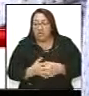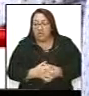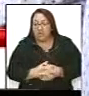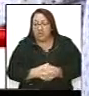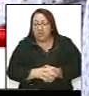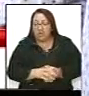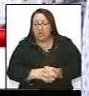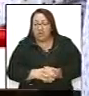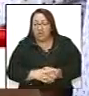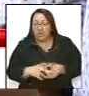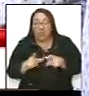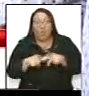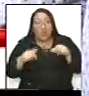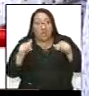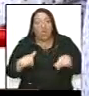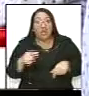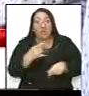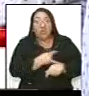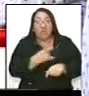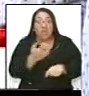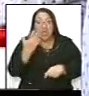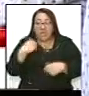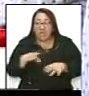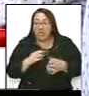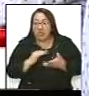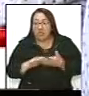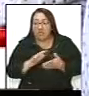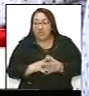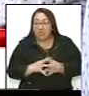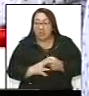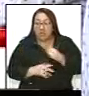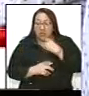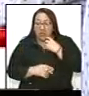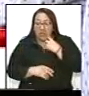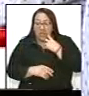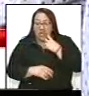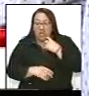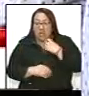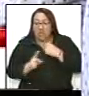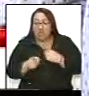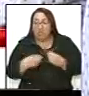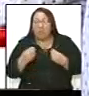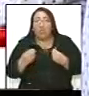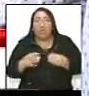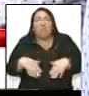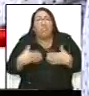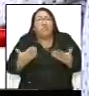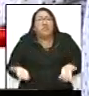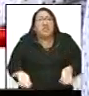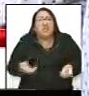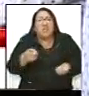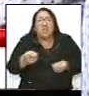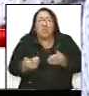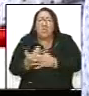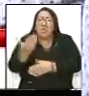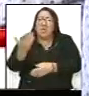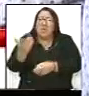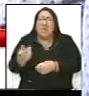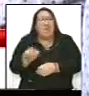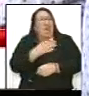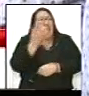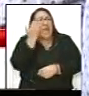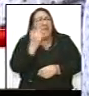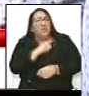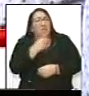en los espacios de la universidad antigua, ya había conseguido su licenciamiento. Y te preguntabas, ¿pero cómo es eso? Porque tienes una universidad que está,